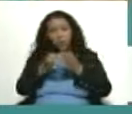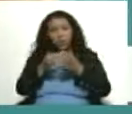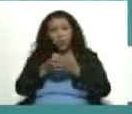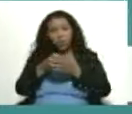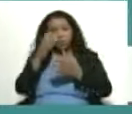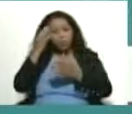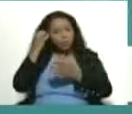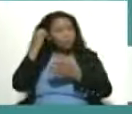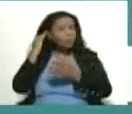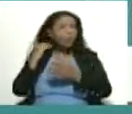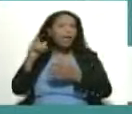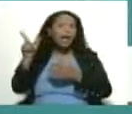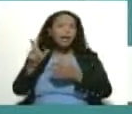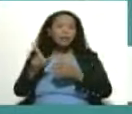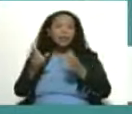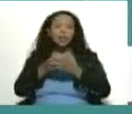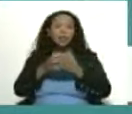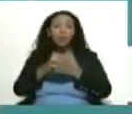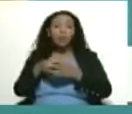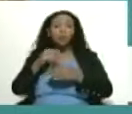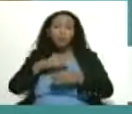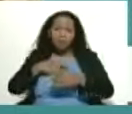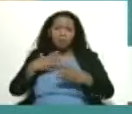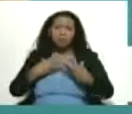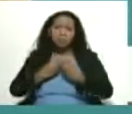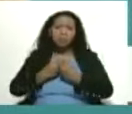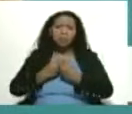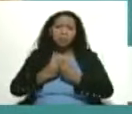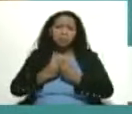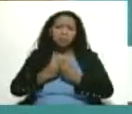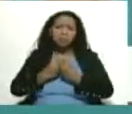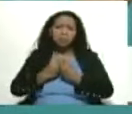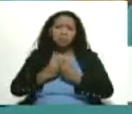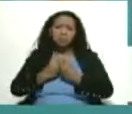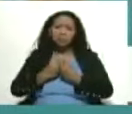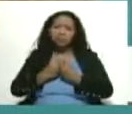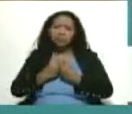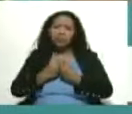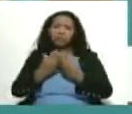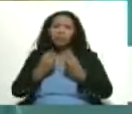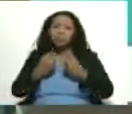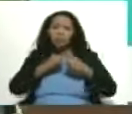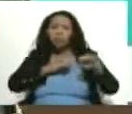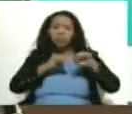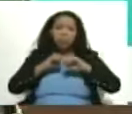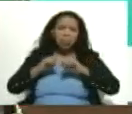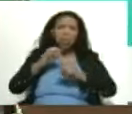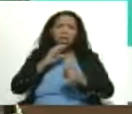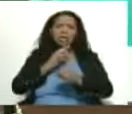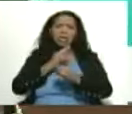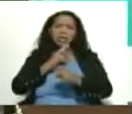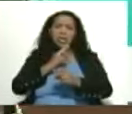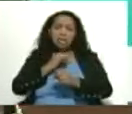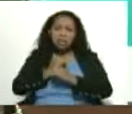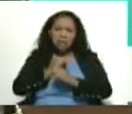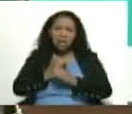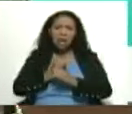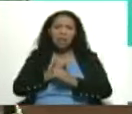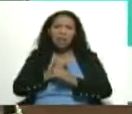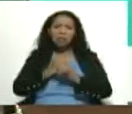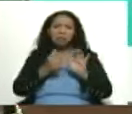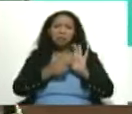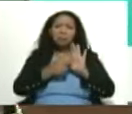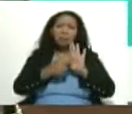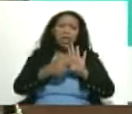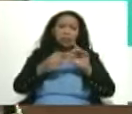Y esa maquinaria puede estar acompañada, como decía Génesis, bueno, con mucha agitación en redes, en calles, en paredes,